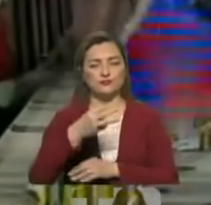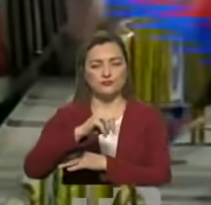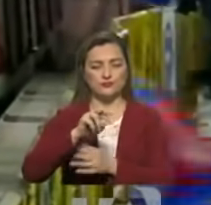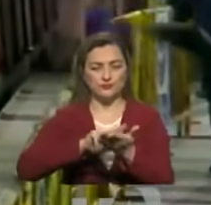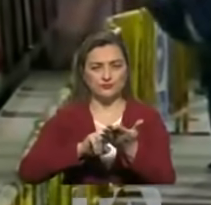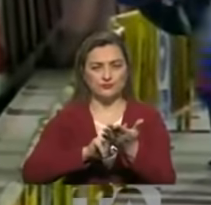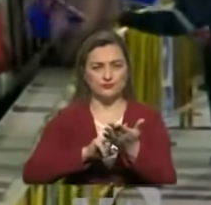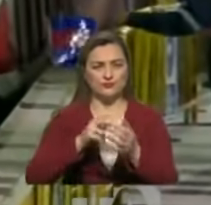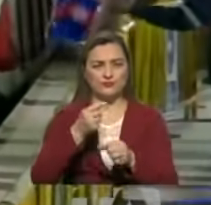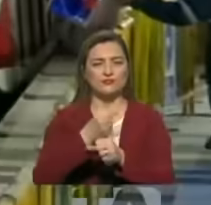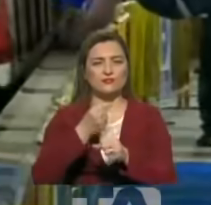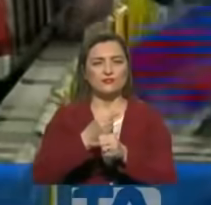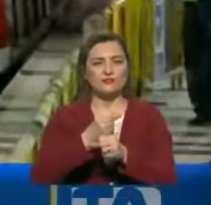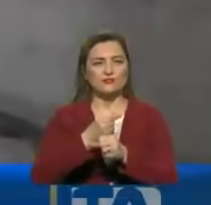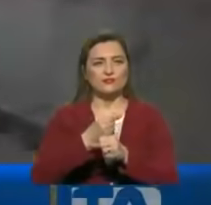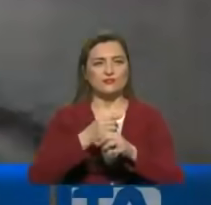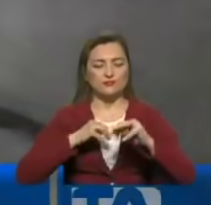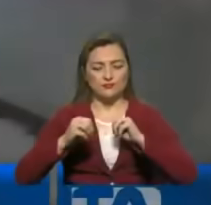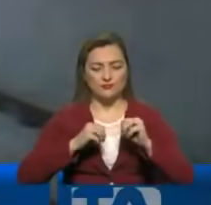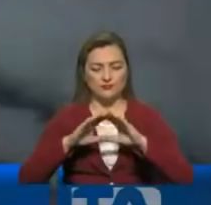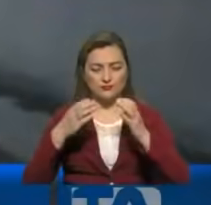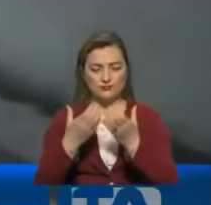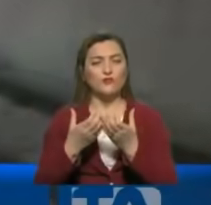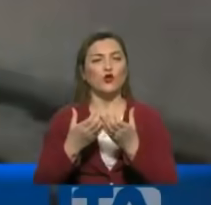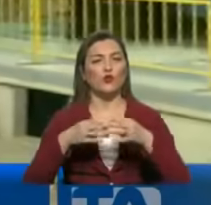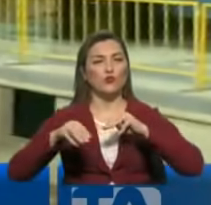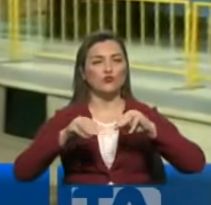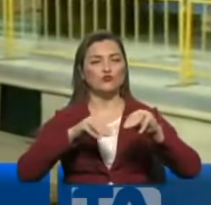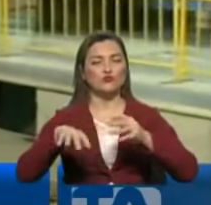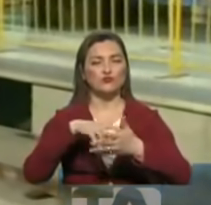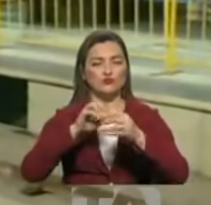reunirá con la gerente del metro y la comisión de movilidad para aclarar las dudas que han